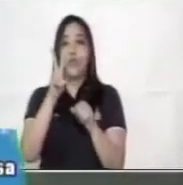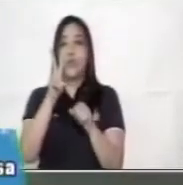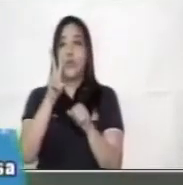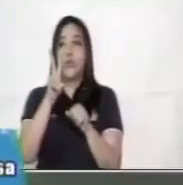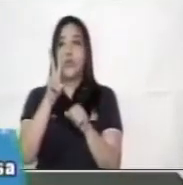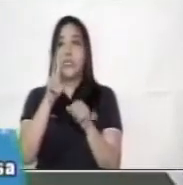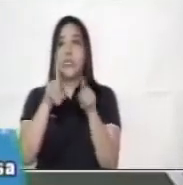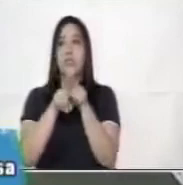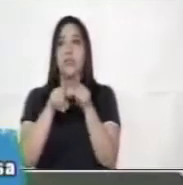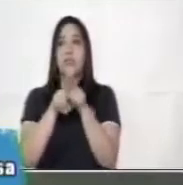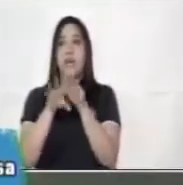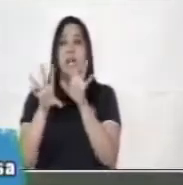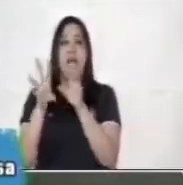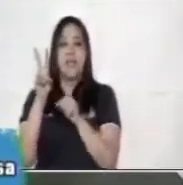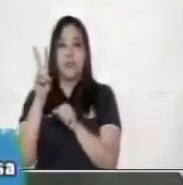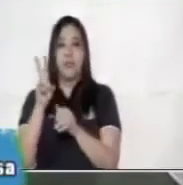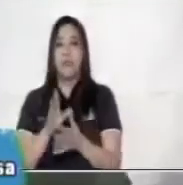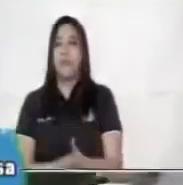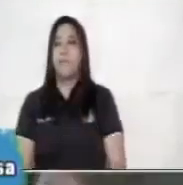da 12.